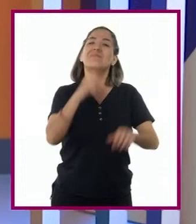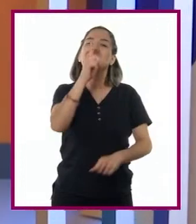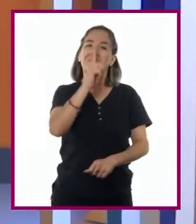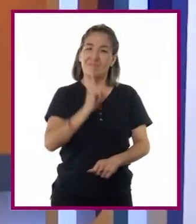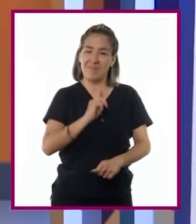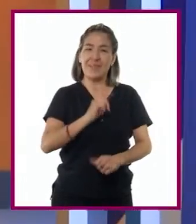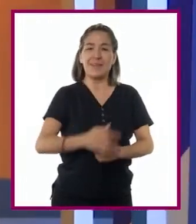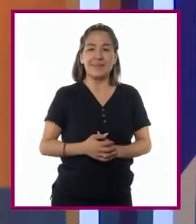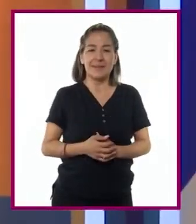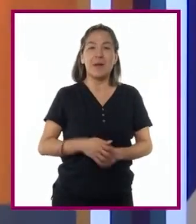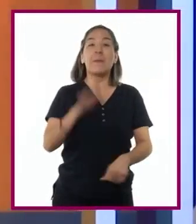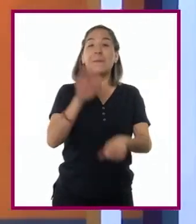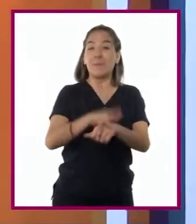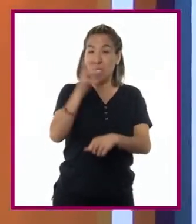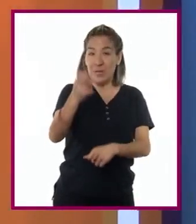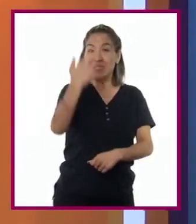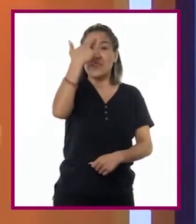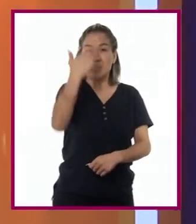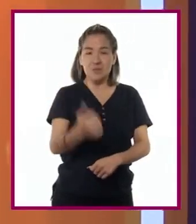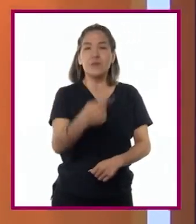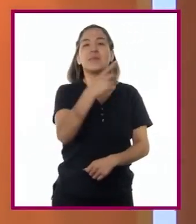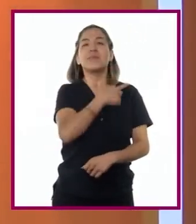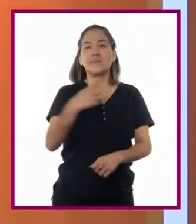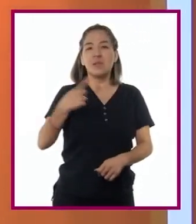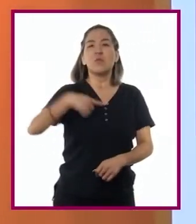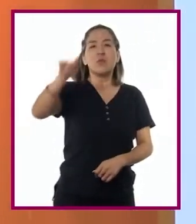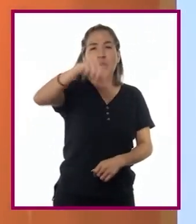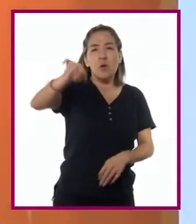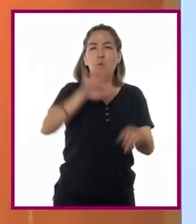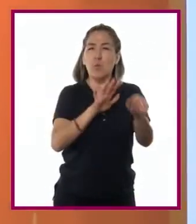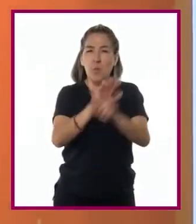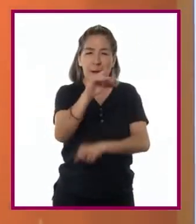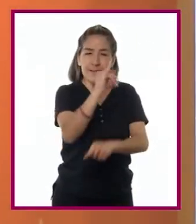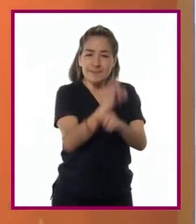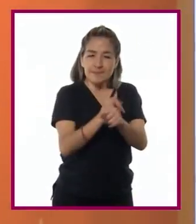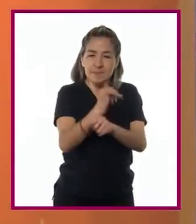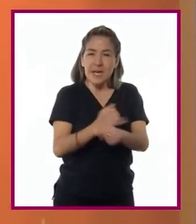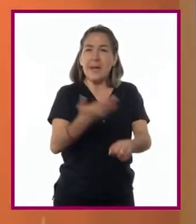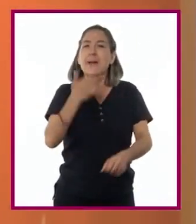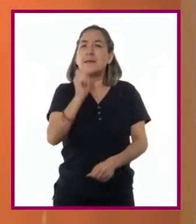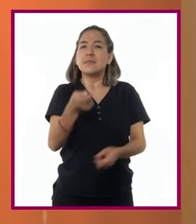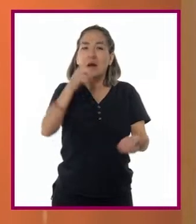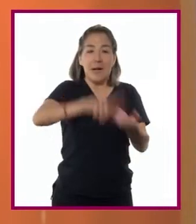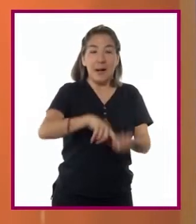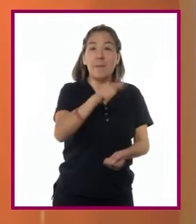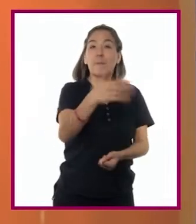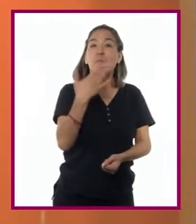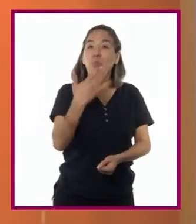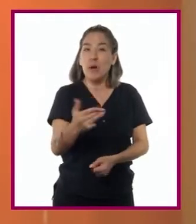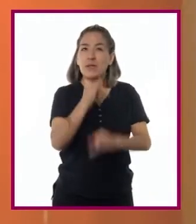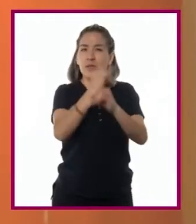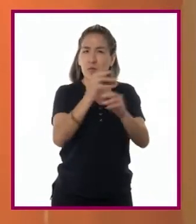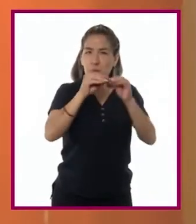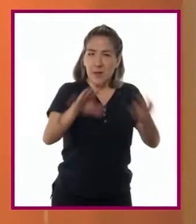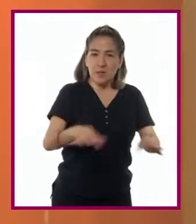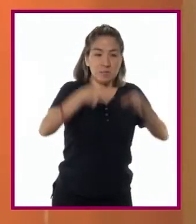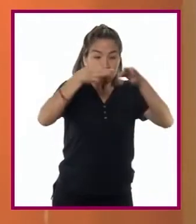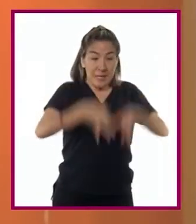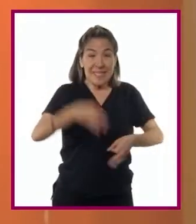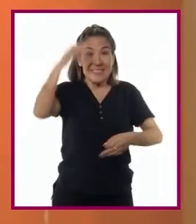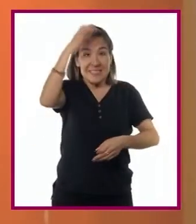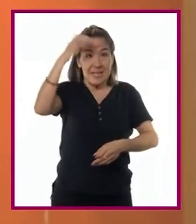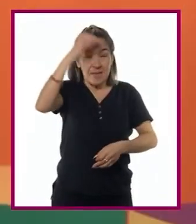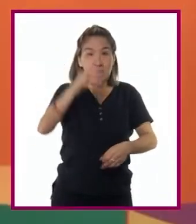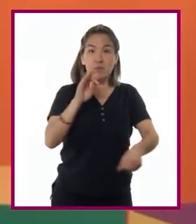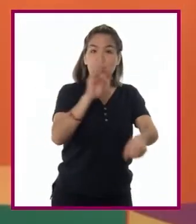esa razón, es tan importante que ustedes aprendan a diferenciar entre la información que tiene fundamento científico de la que